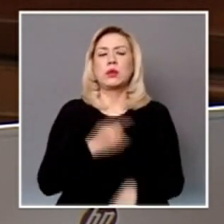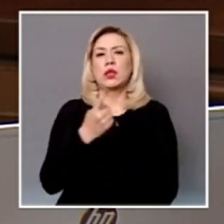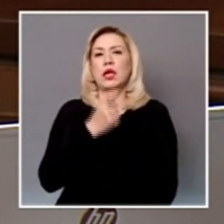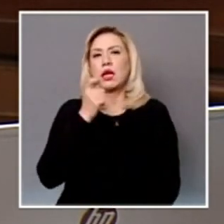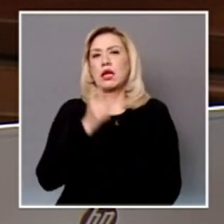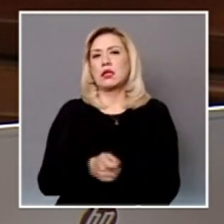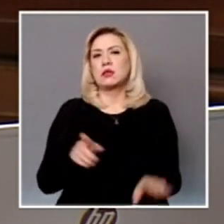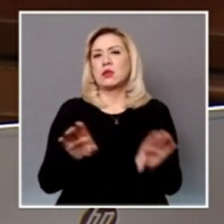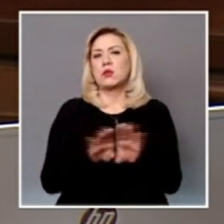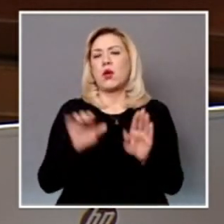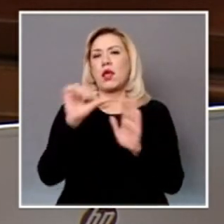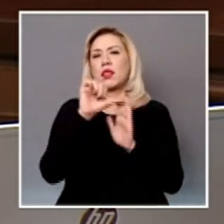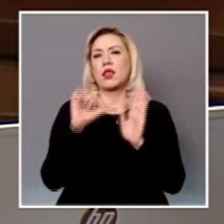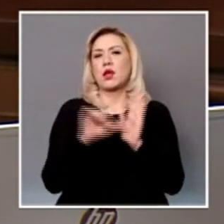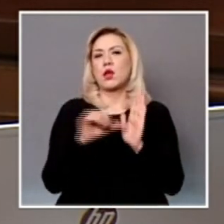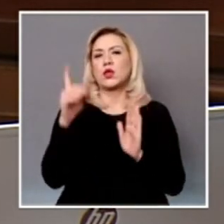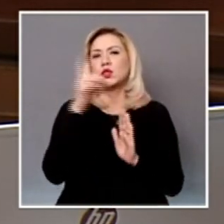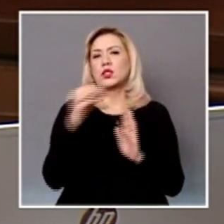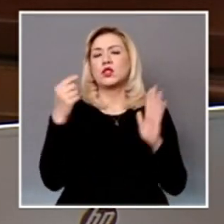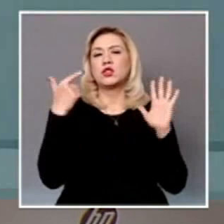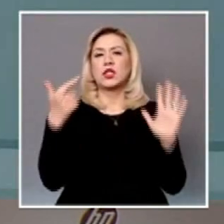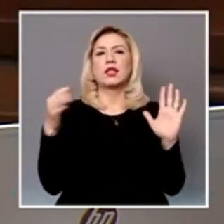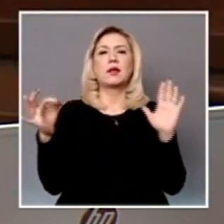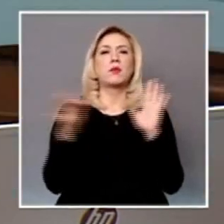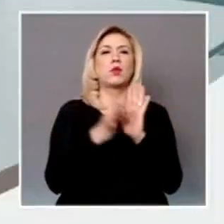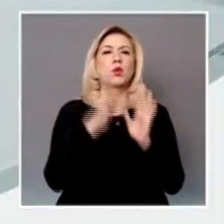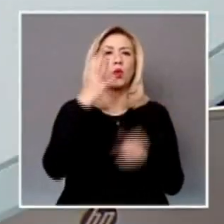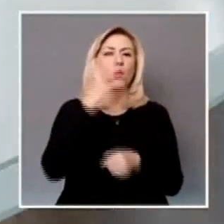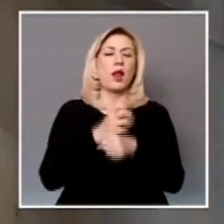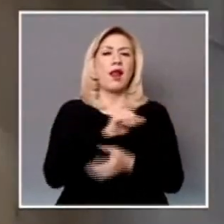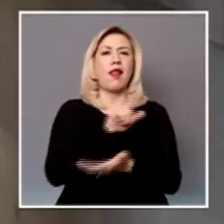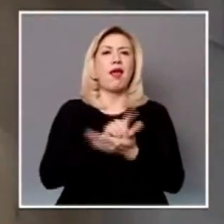artículo 107, fracción cuarta de la Ley de Amparo.